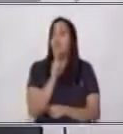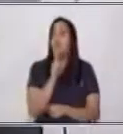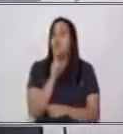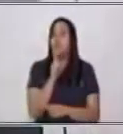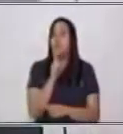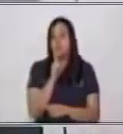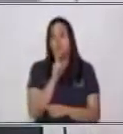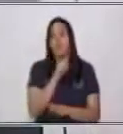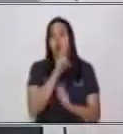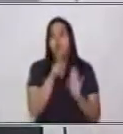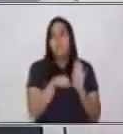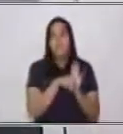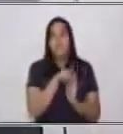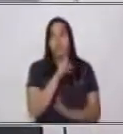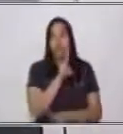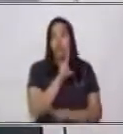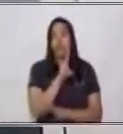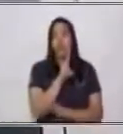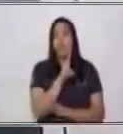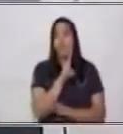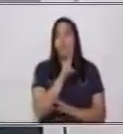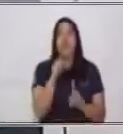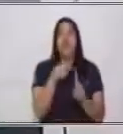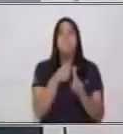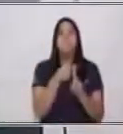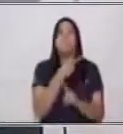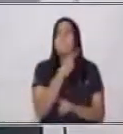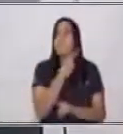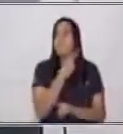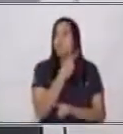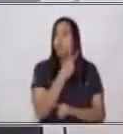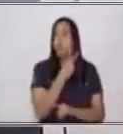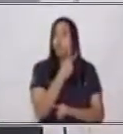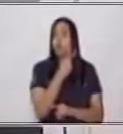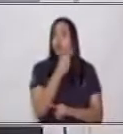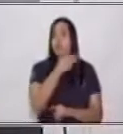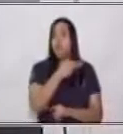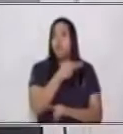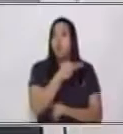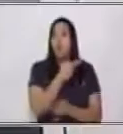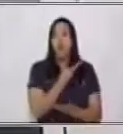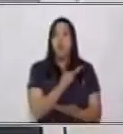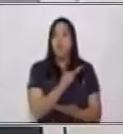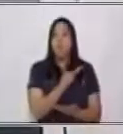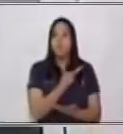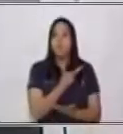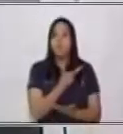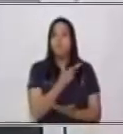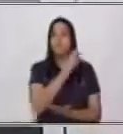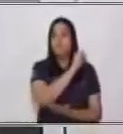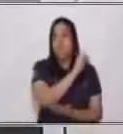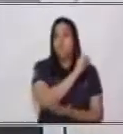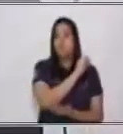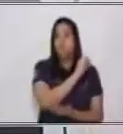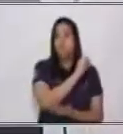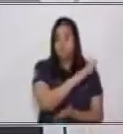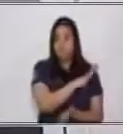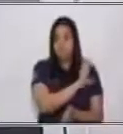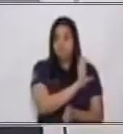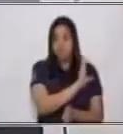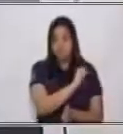posición 3. Por eso los coloqué acá de otro color. Pero únicamente los cambiamos de posición a todo